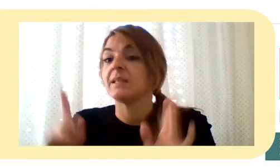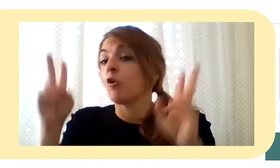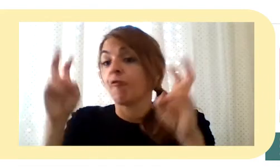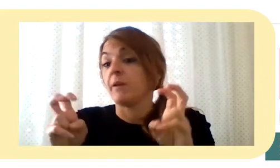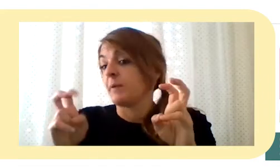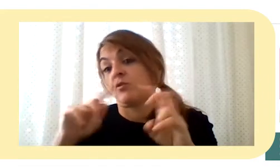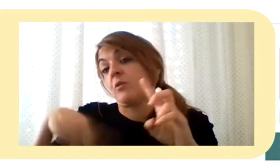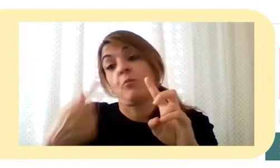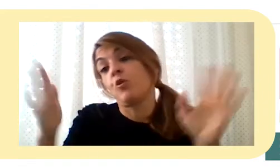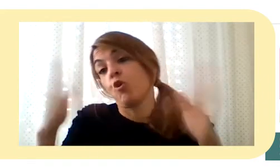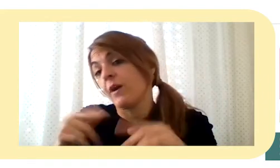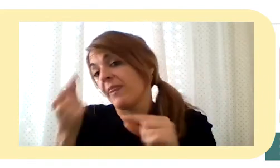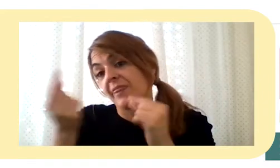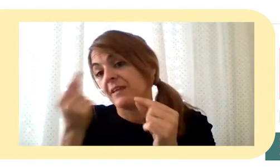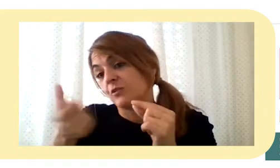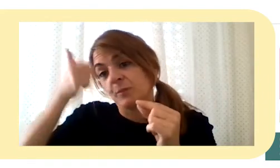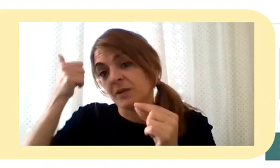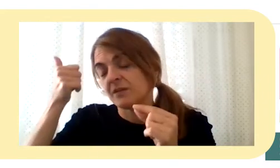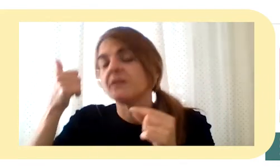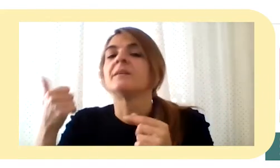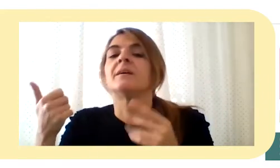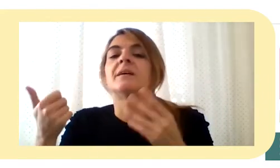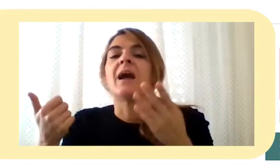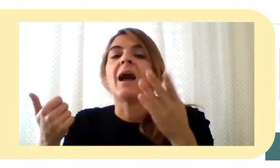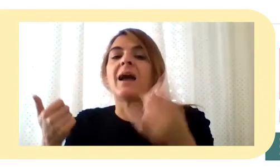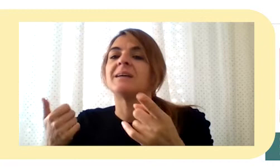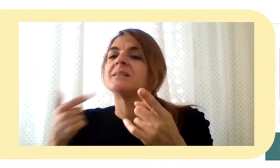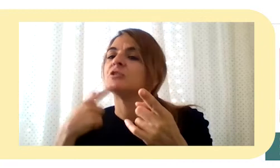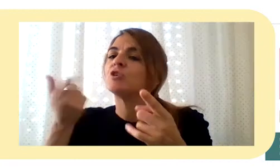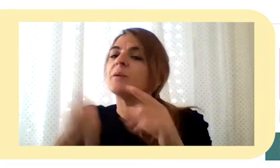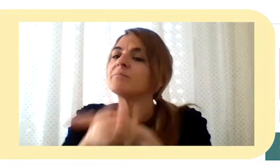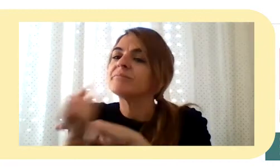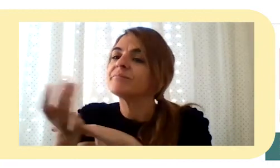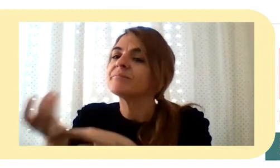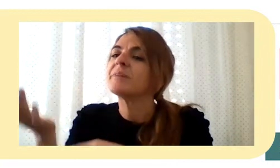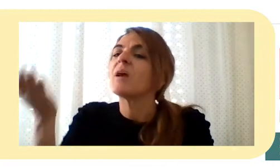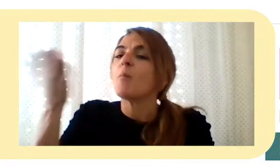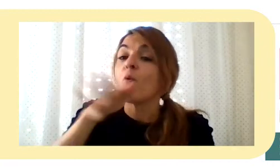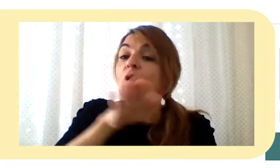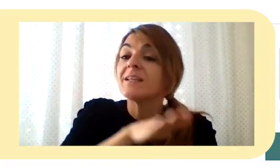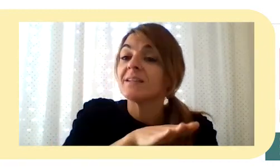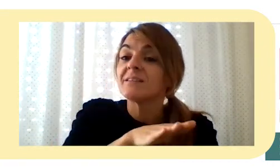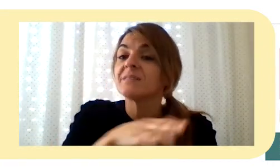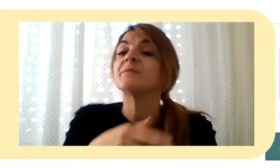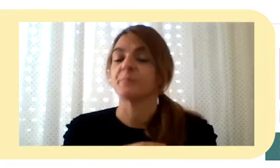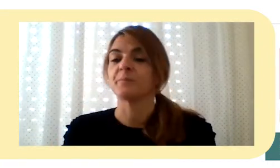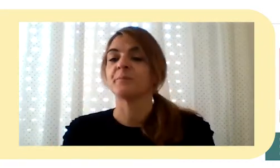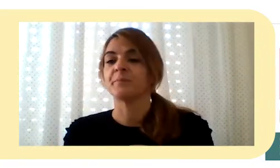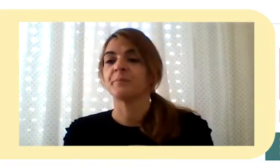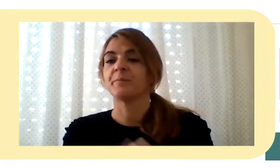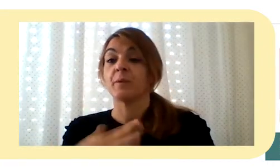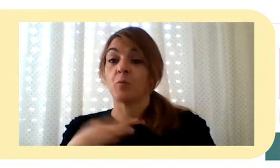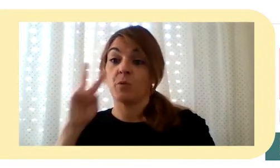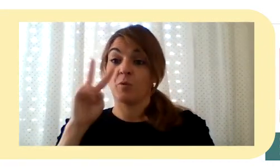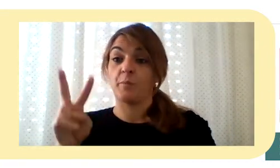confinamiento. Sí que publica datos de dónde fue la ocurrencia de las muertes por COVID. Y podéis